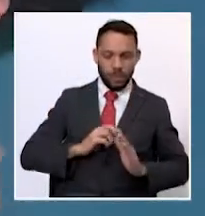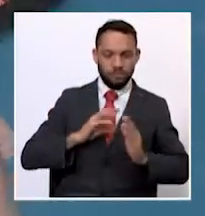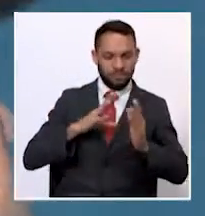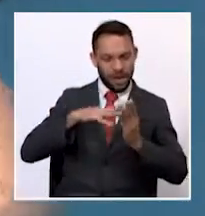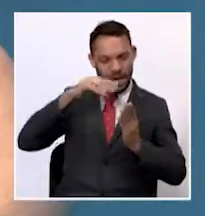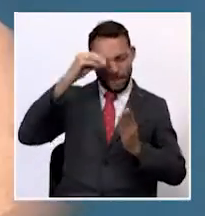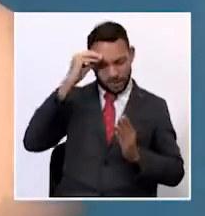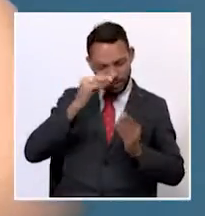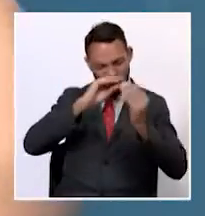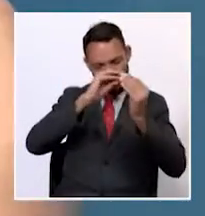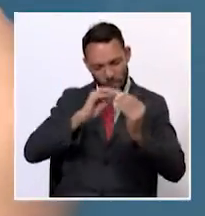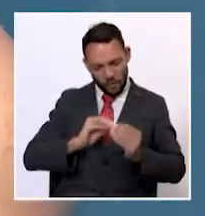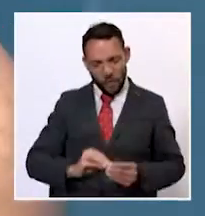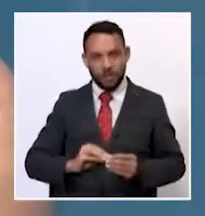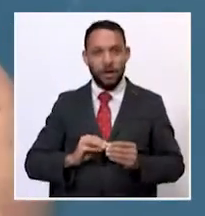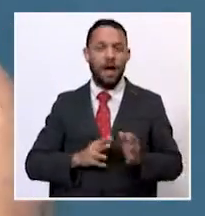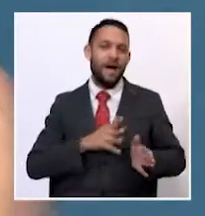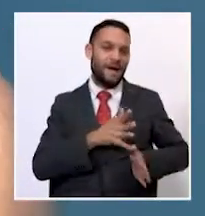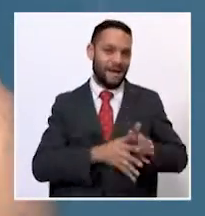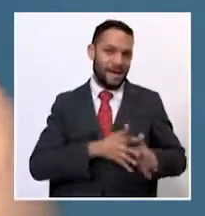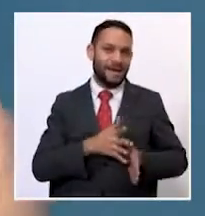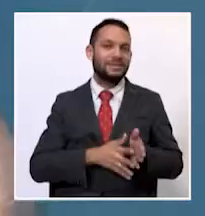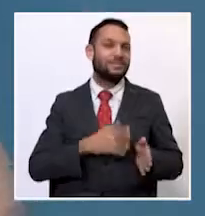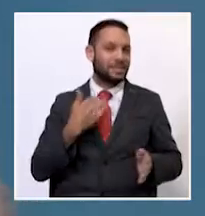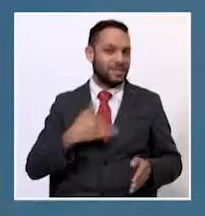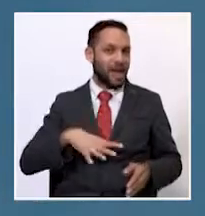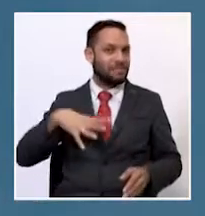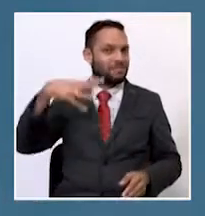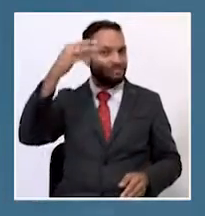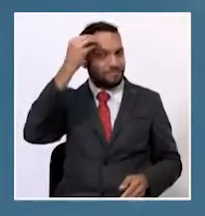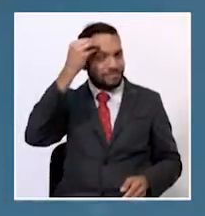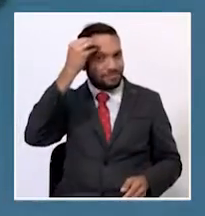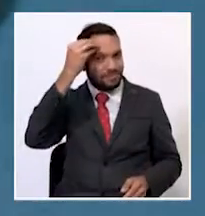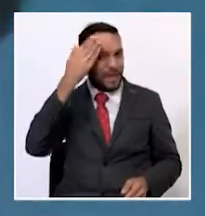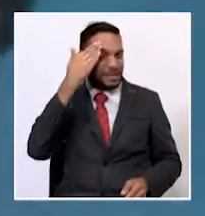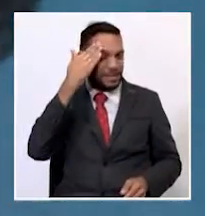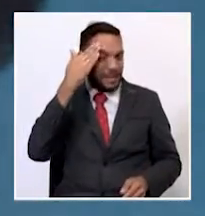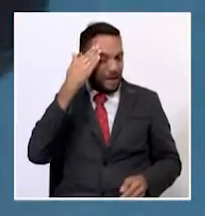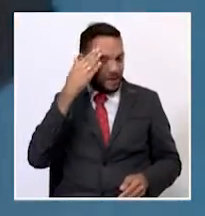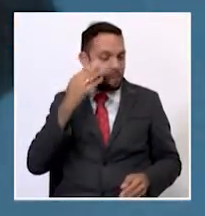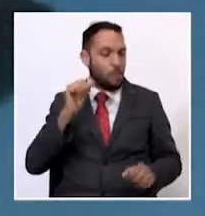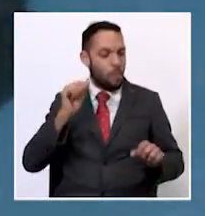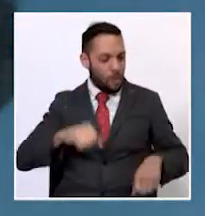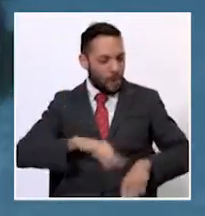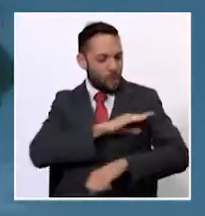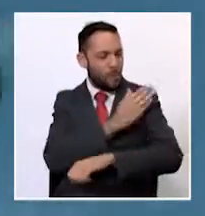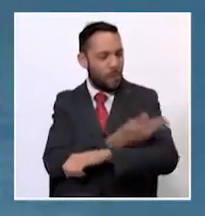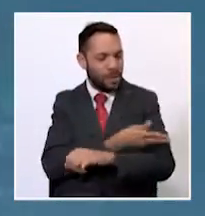hacer una lesión o generar algún daño nervioso muscular y